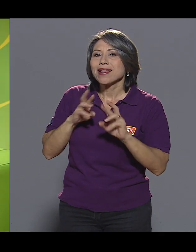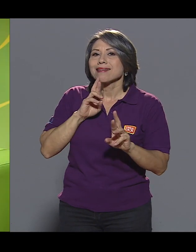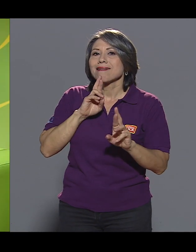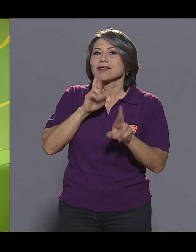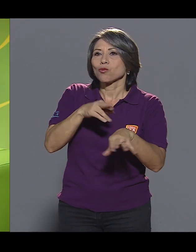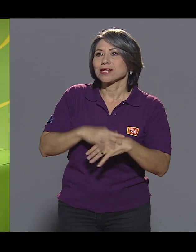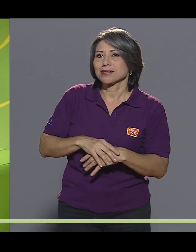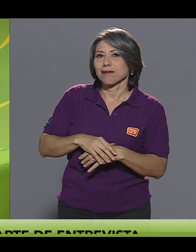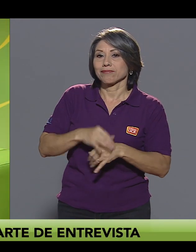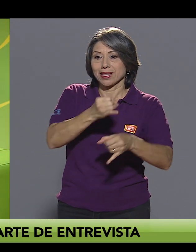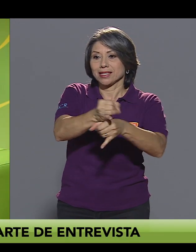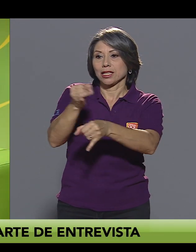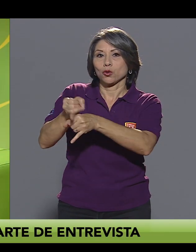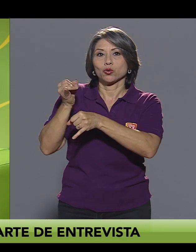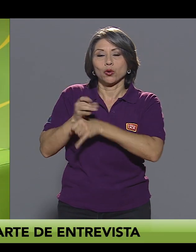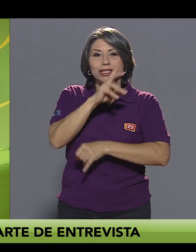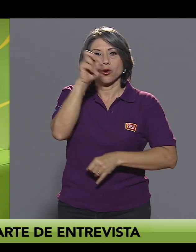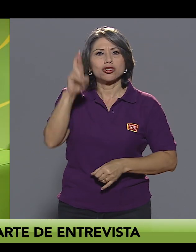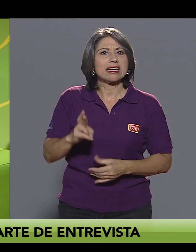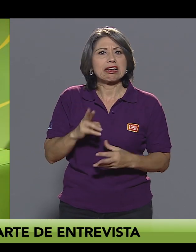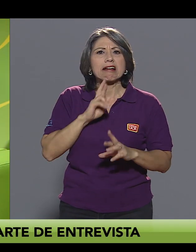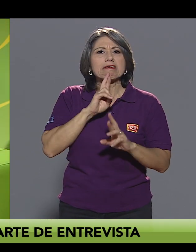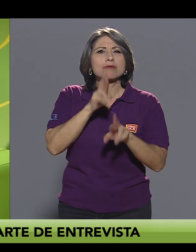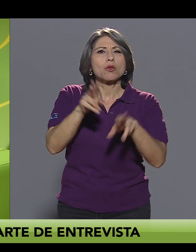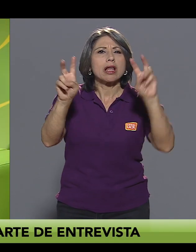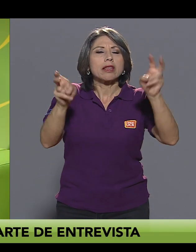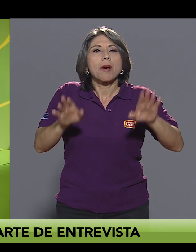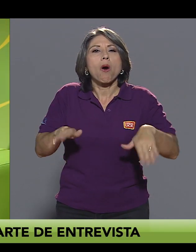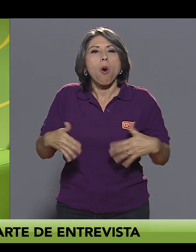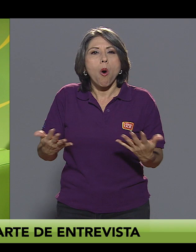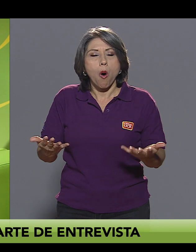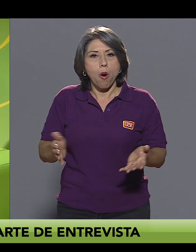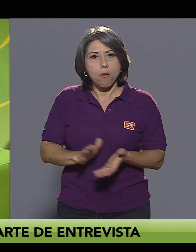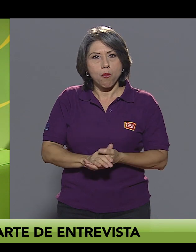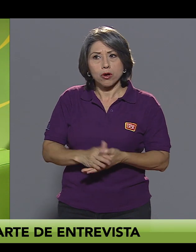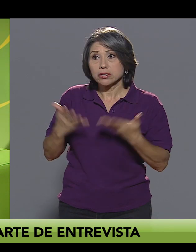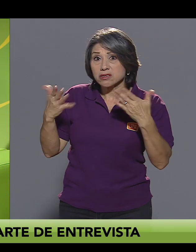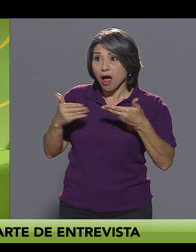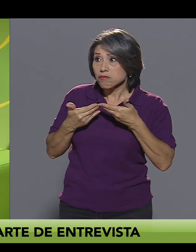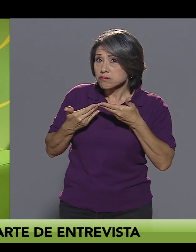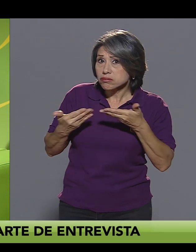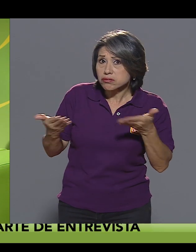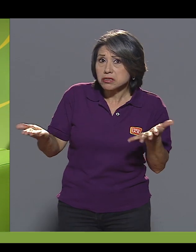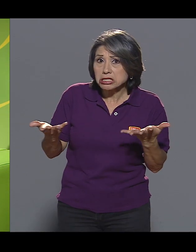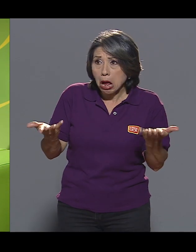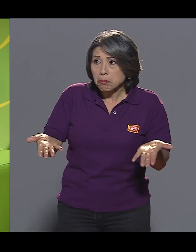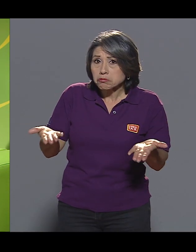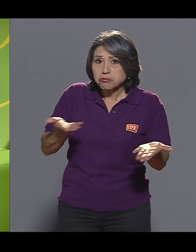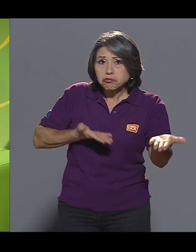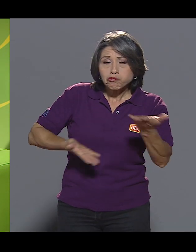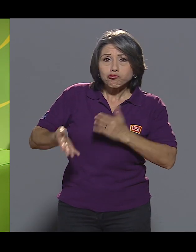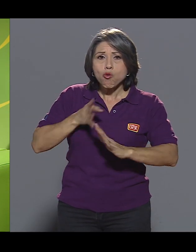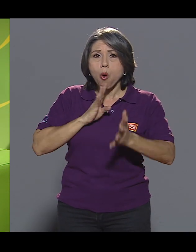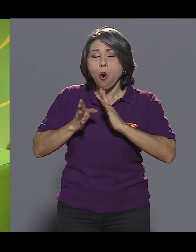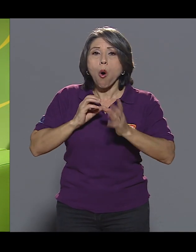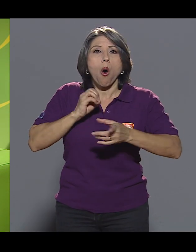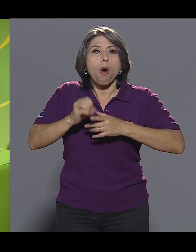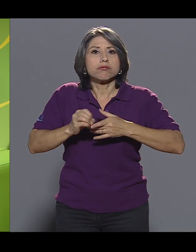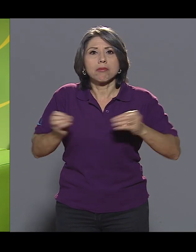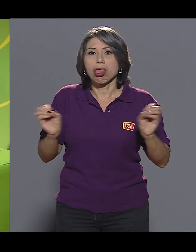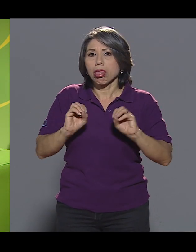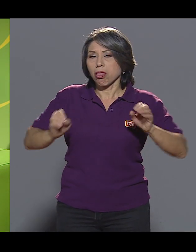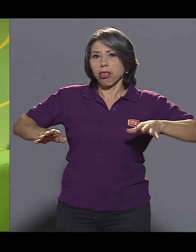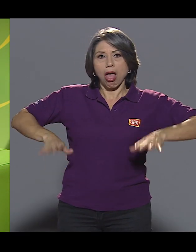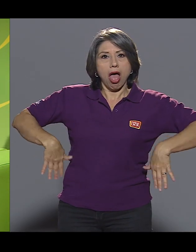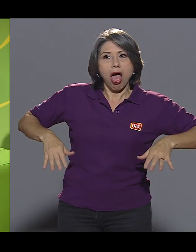respuesta institucional de Costa Rica al tema? ¿Se ha dado apertura de siquiera conversarlo o todavía no ha habido como